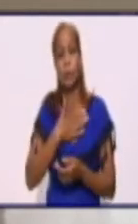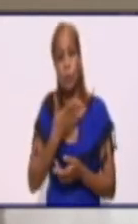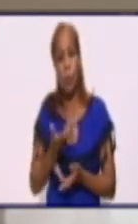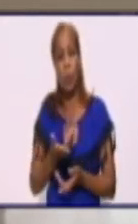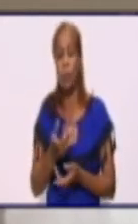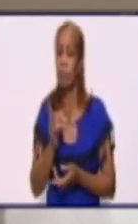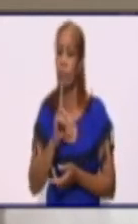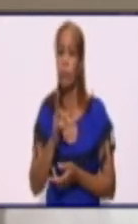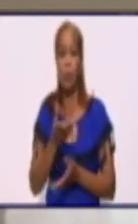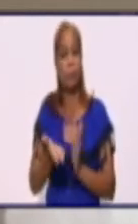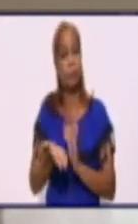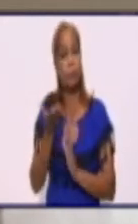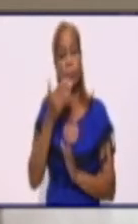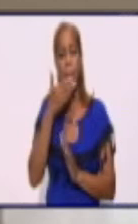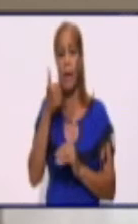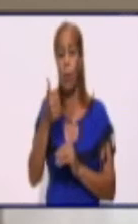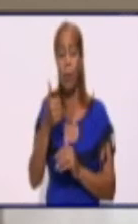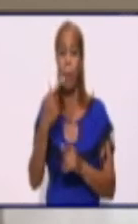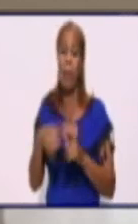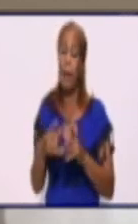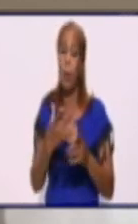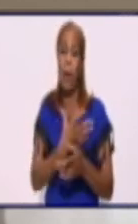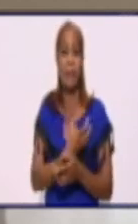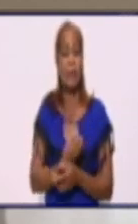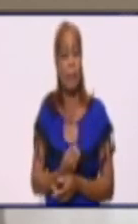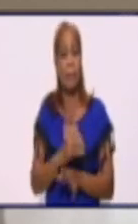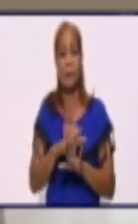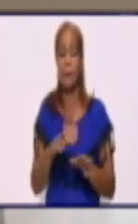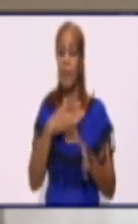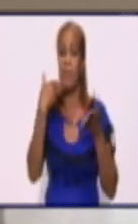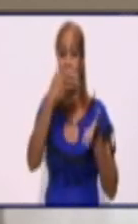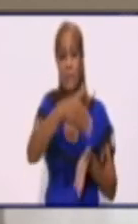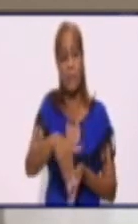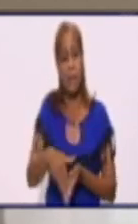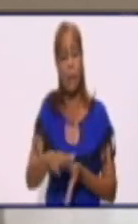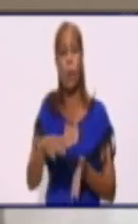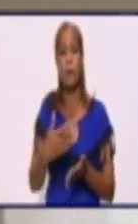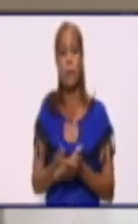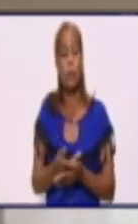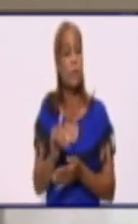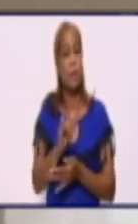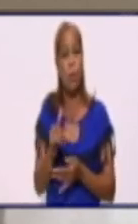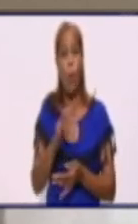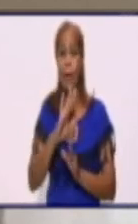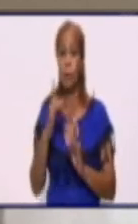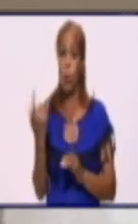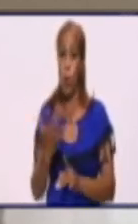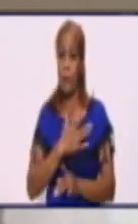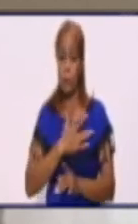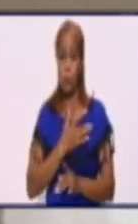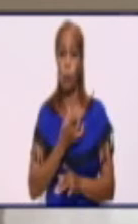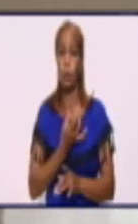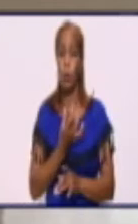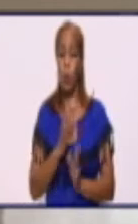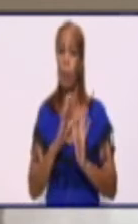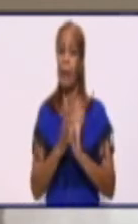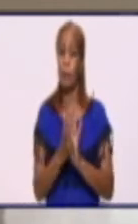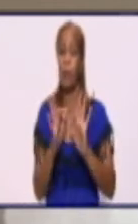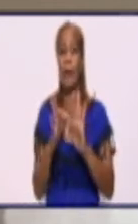manera satisfactoria y lamentablemente fallecieron. Le damos las condolencias a familiares y amistades. Estas noticias siempre son